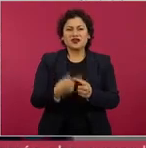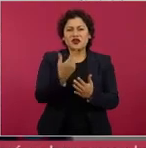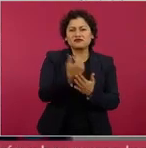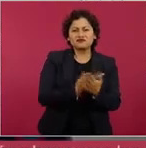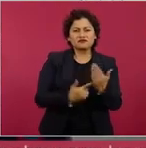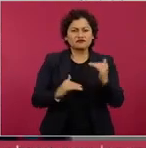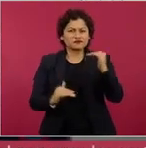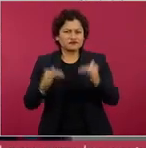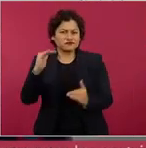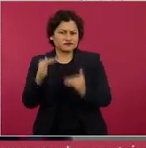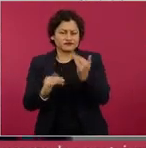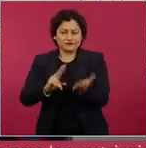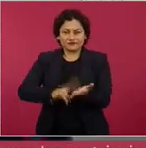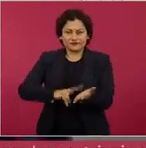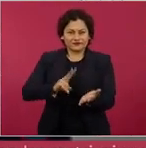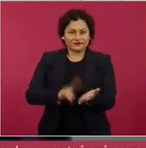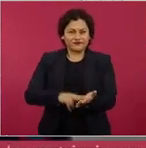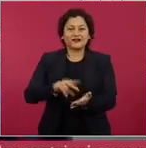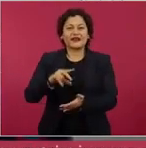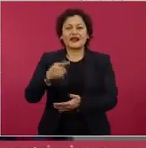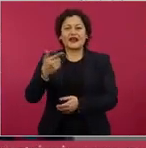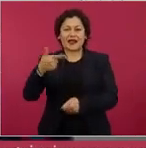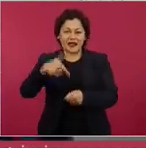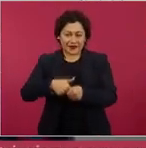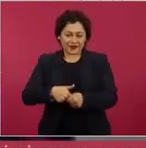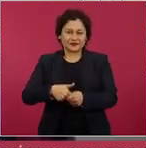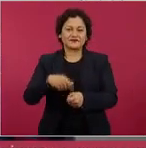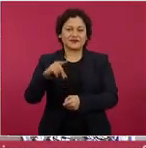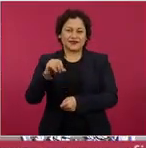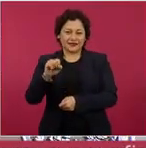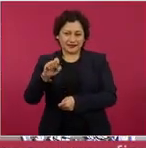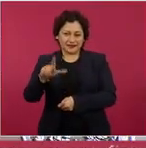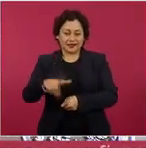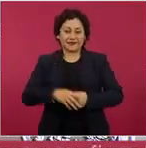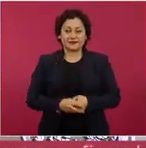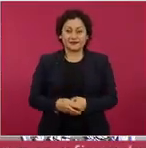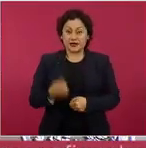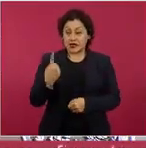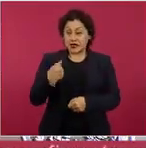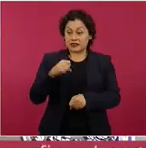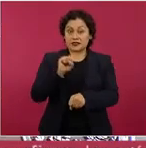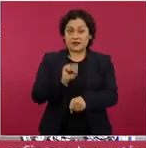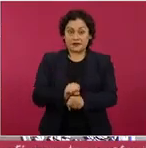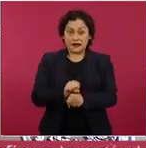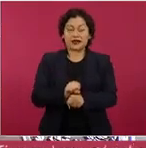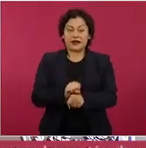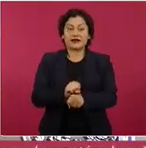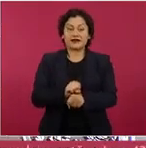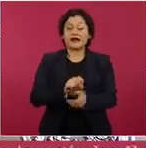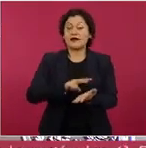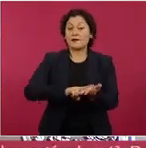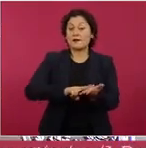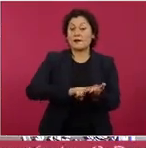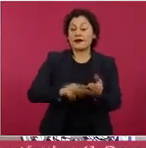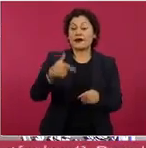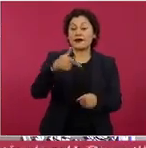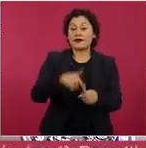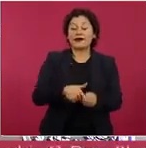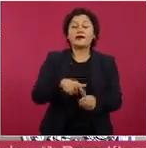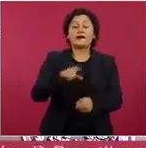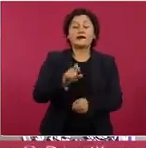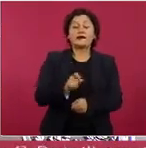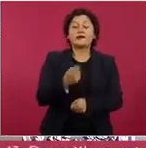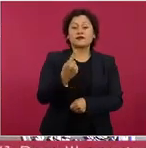diésel? Tenemos que la semana pasada el promedio de la gasolina regular fue de 21 pesos con